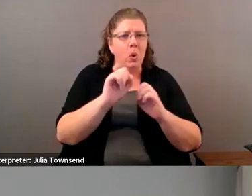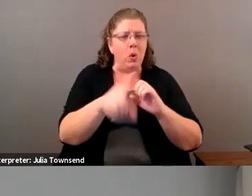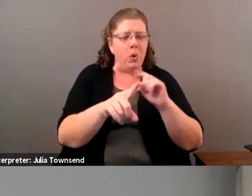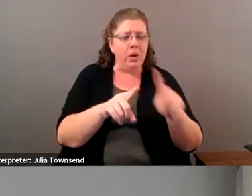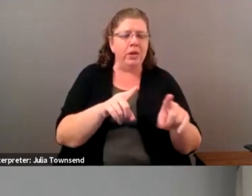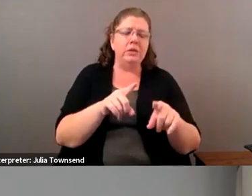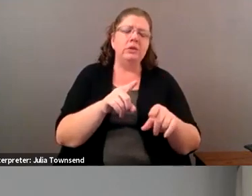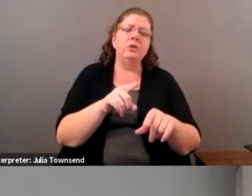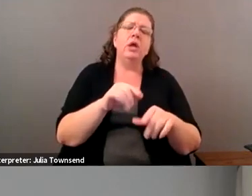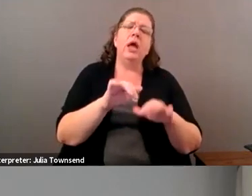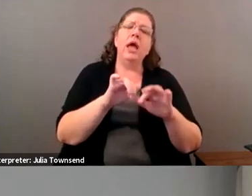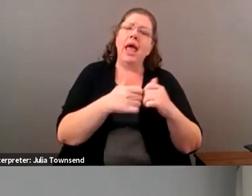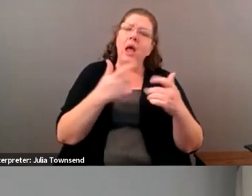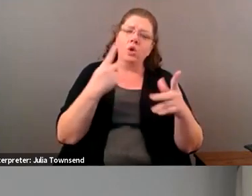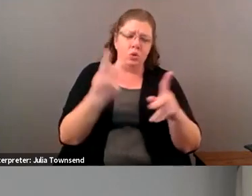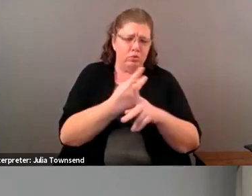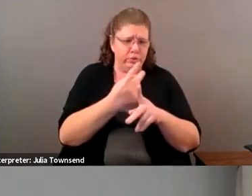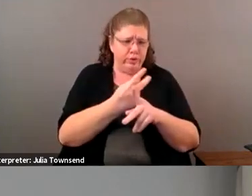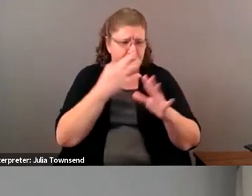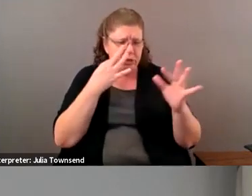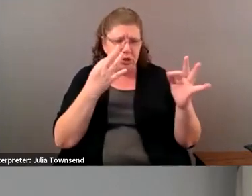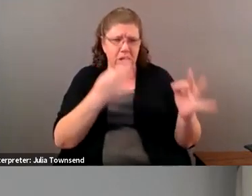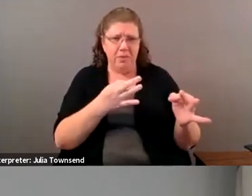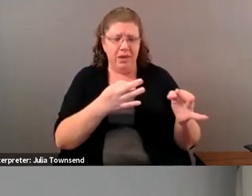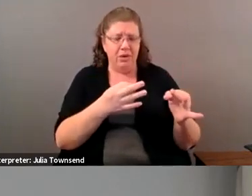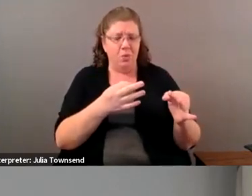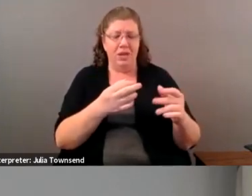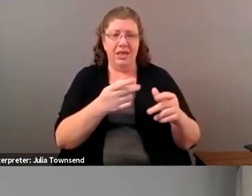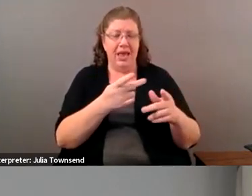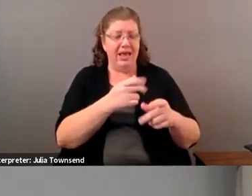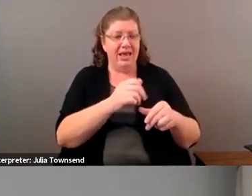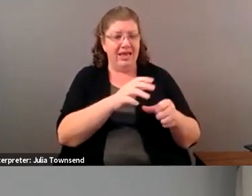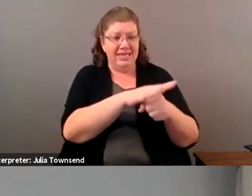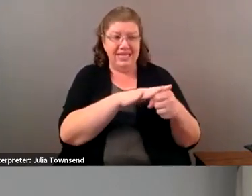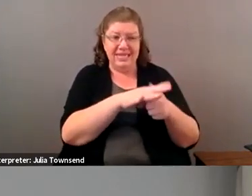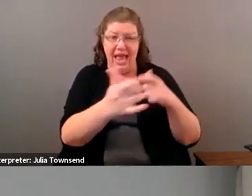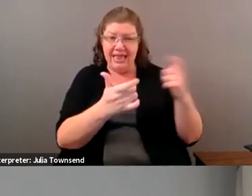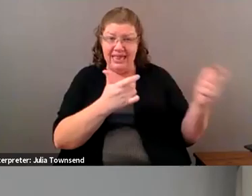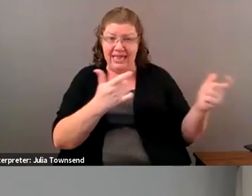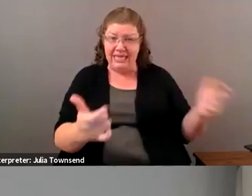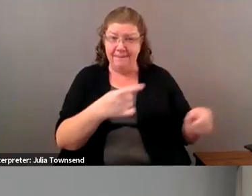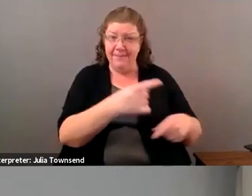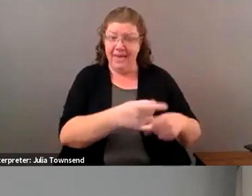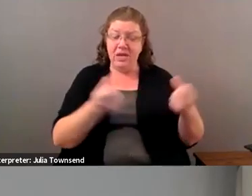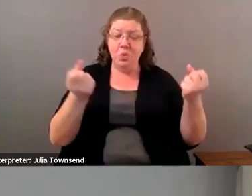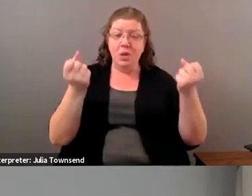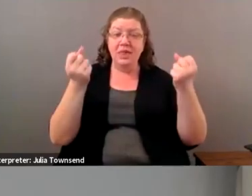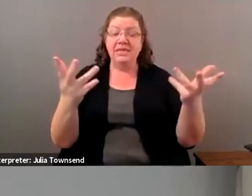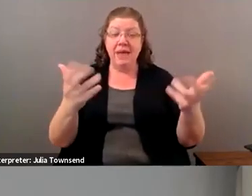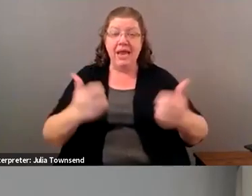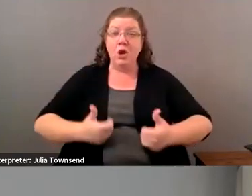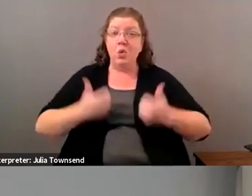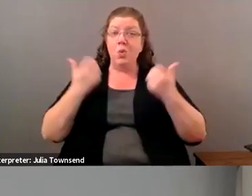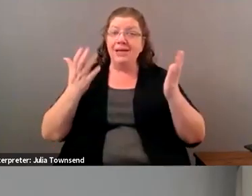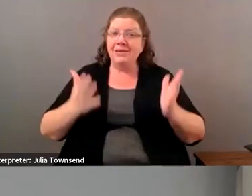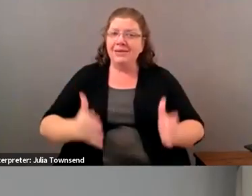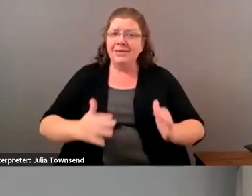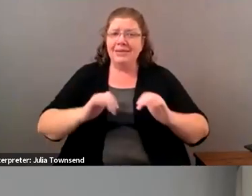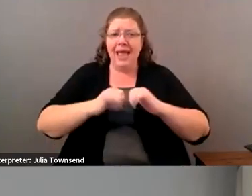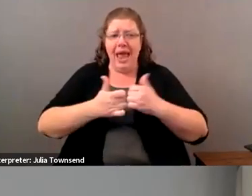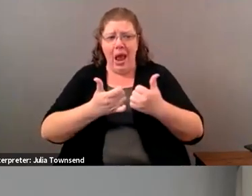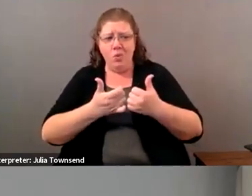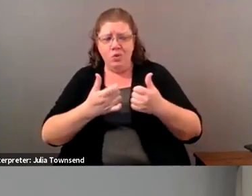yo sí quiero hacer unas cuantas preguntas más como tú determinas con un lugar tan grande como